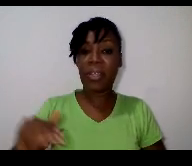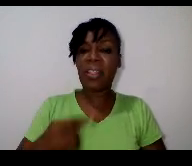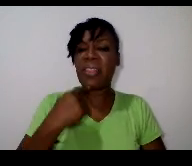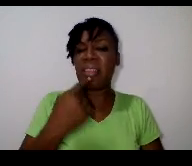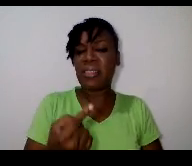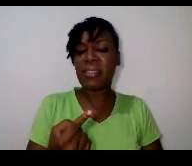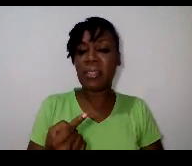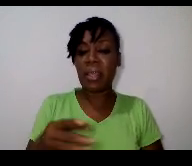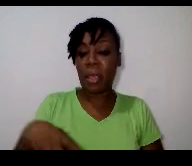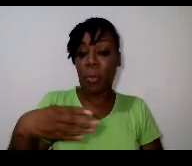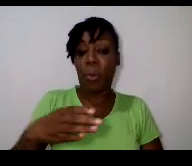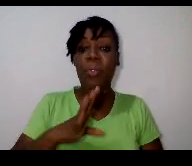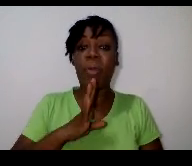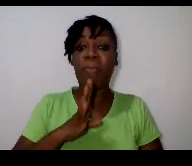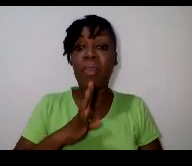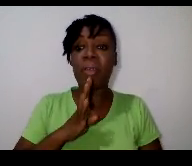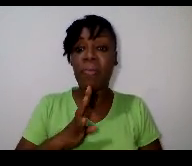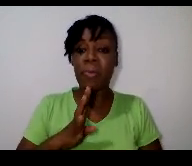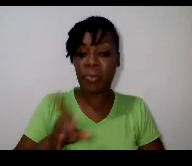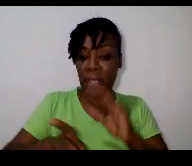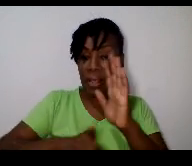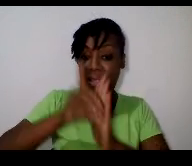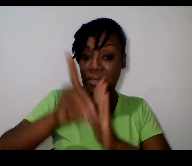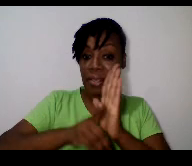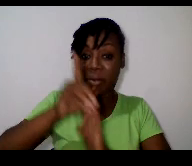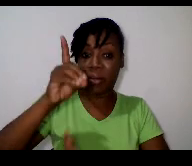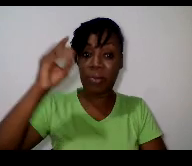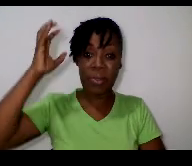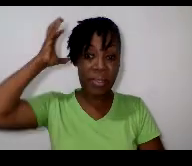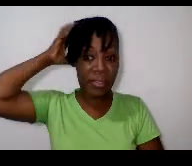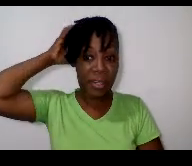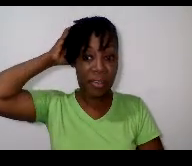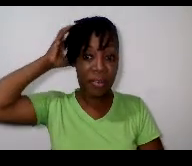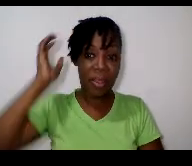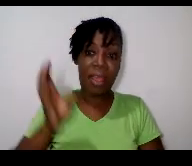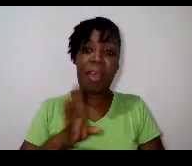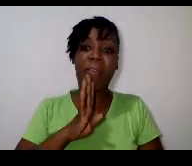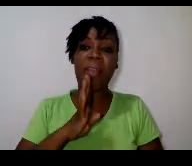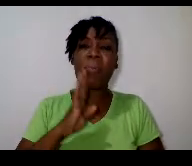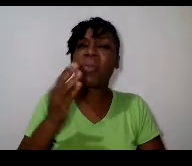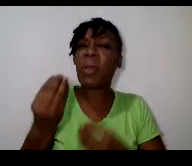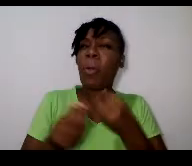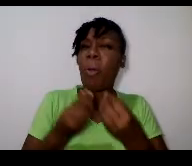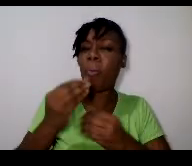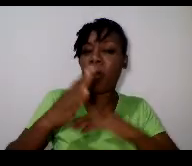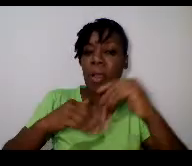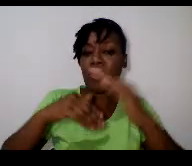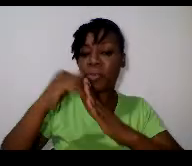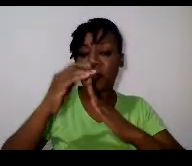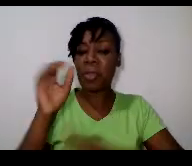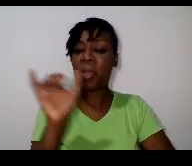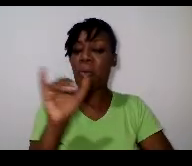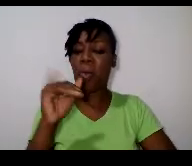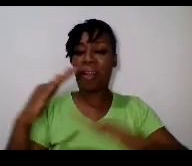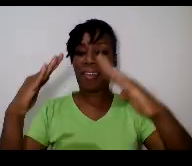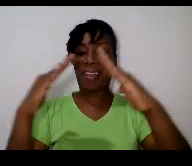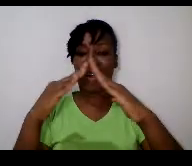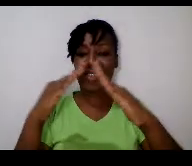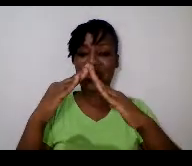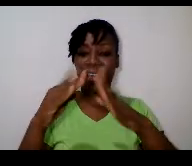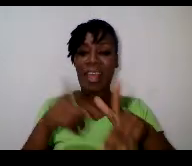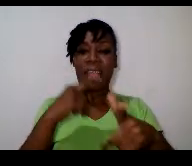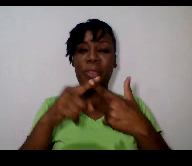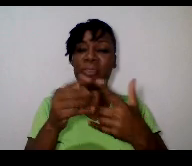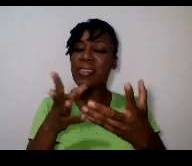hablemos del desarrollo del cerebro, vamos a hablar como la construcción de una casa. Entonces, me gustaría que se